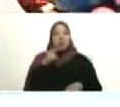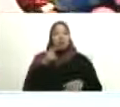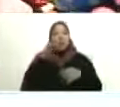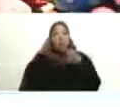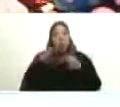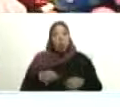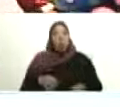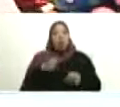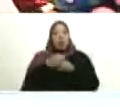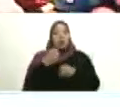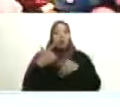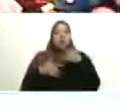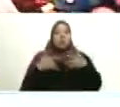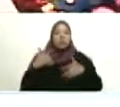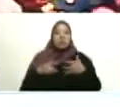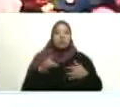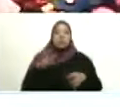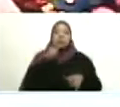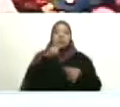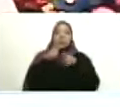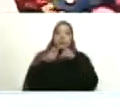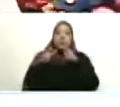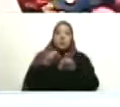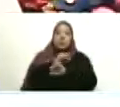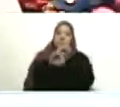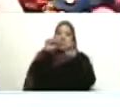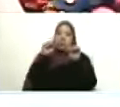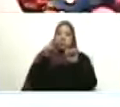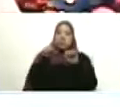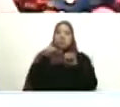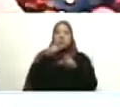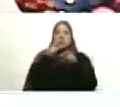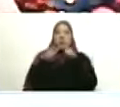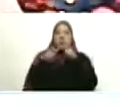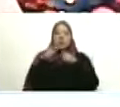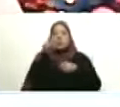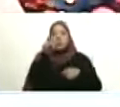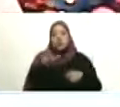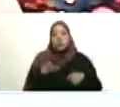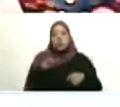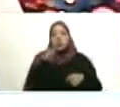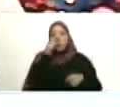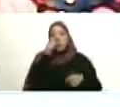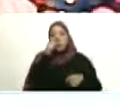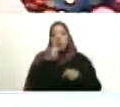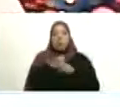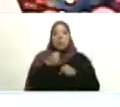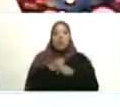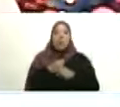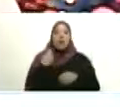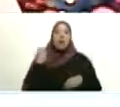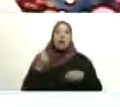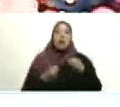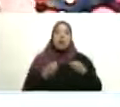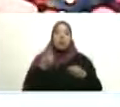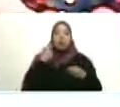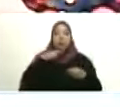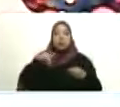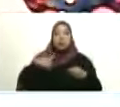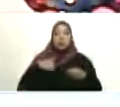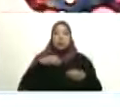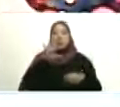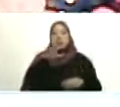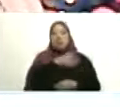concretar esto, ¿qué hacer? La pregunta clave de Lenin, de Vladimir Ilich Ulyanov, ¿qué hacer? De